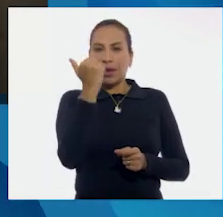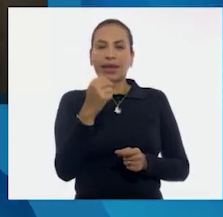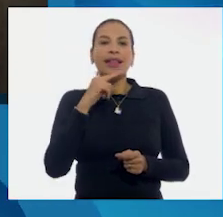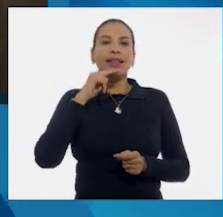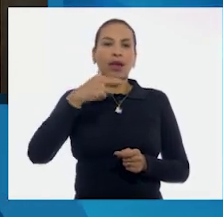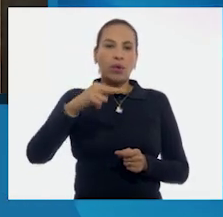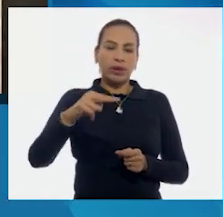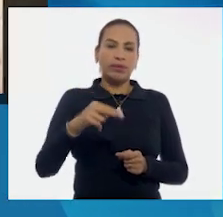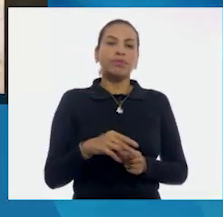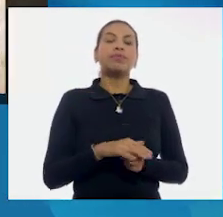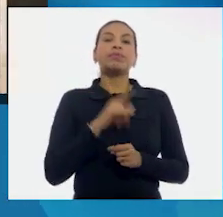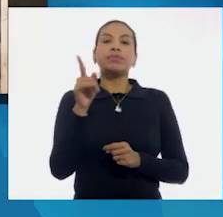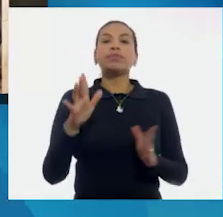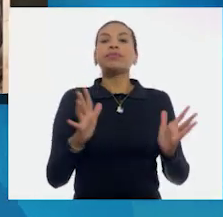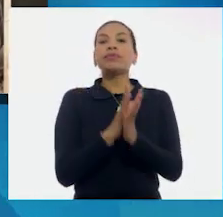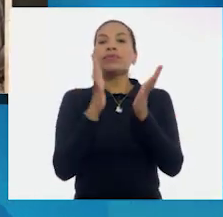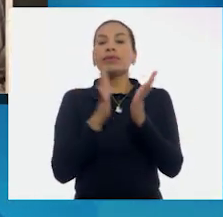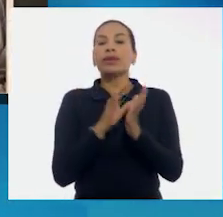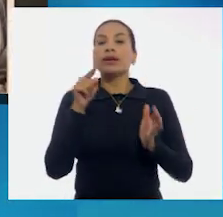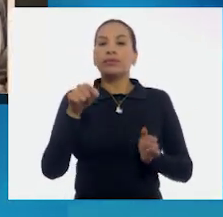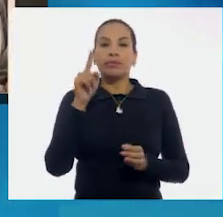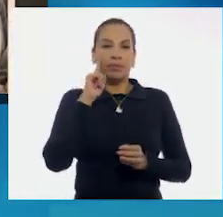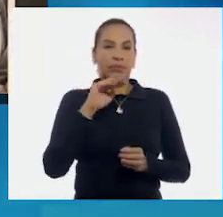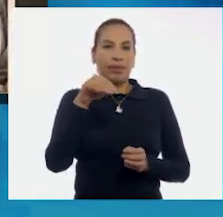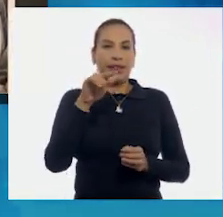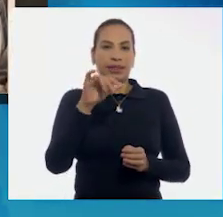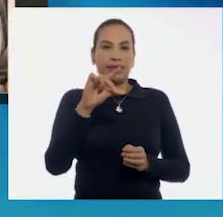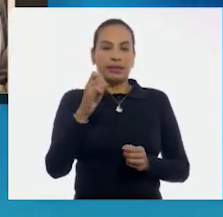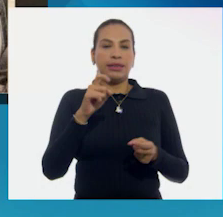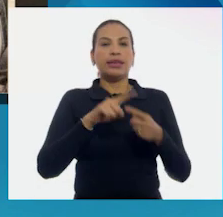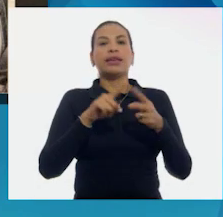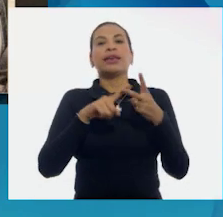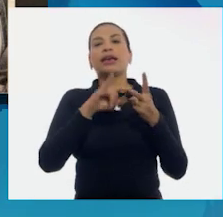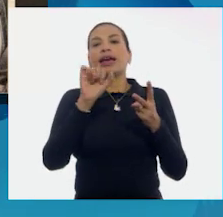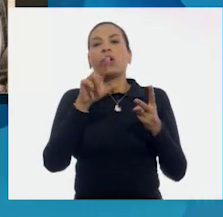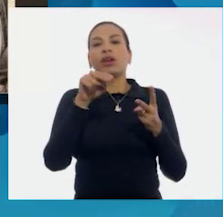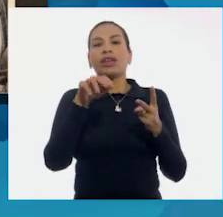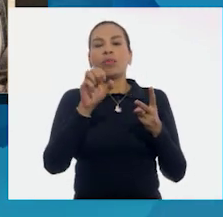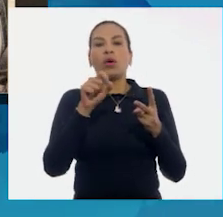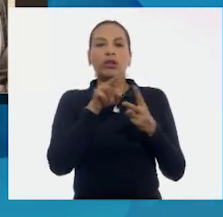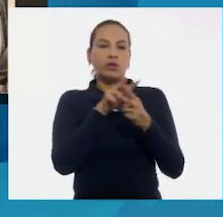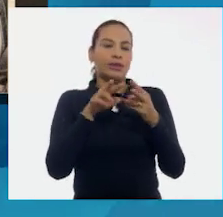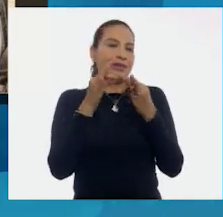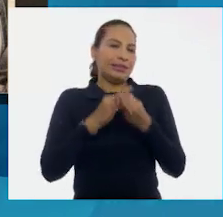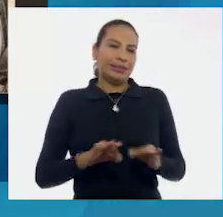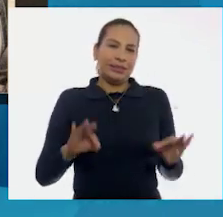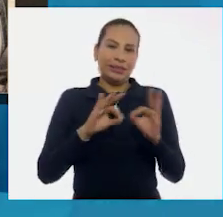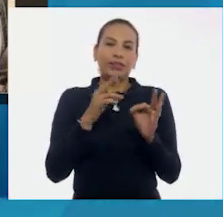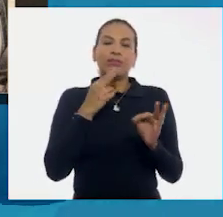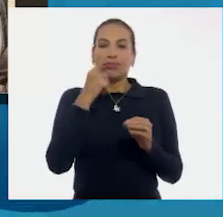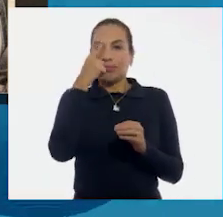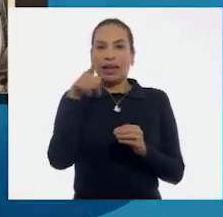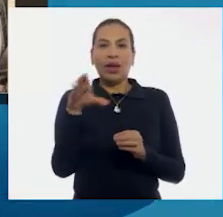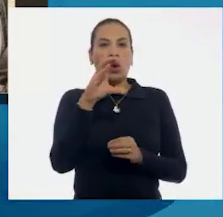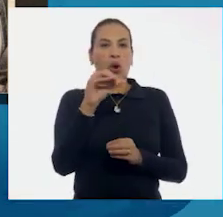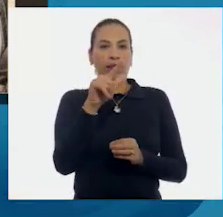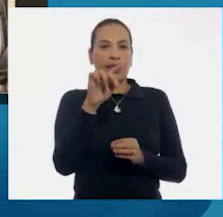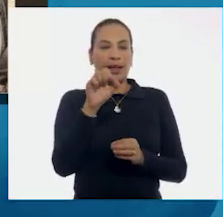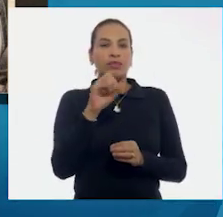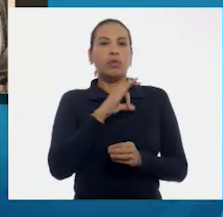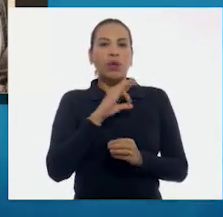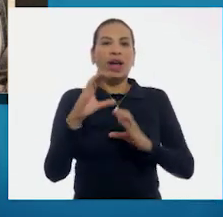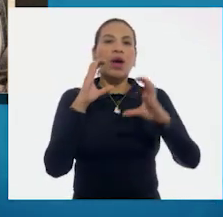náhuatl. La participación de Malintzin y de Jerónimo de Aguilar fue fundamental para que Cortés